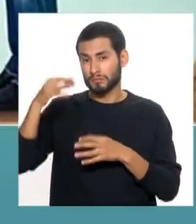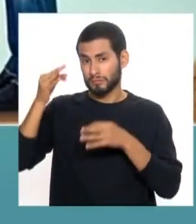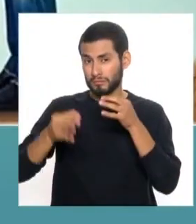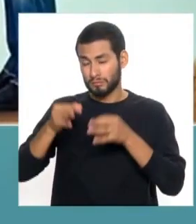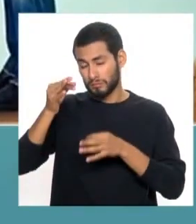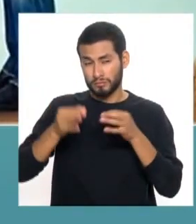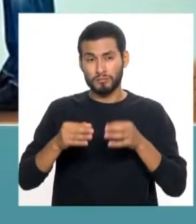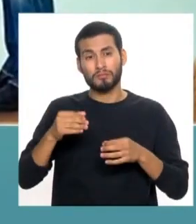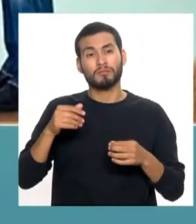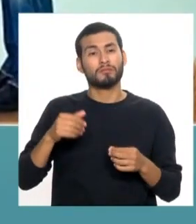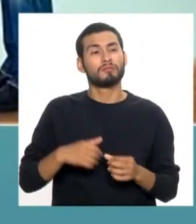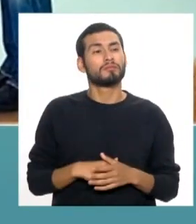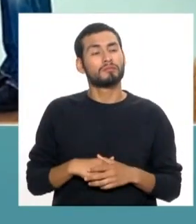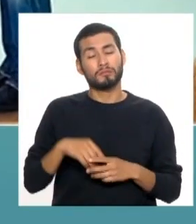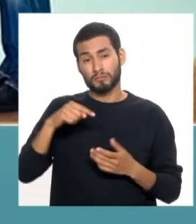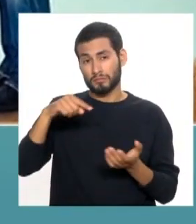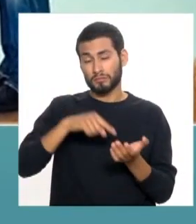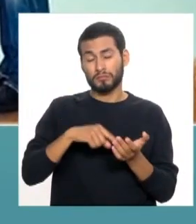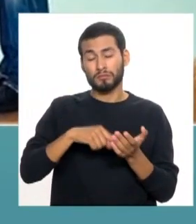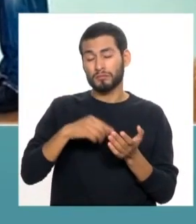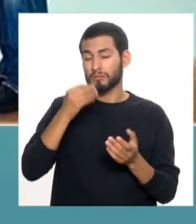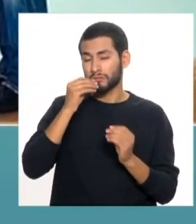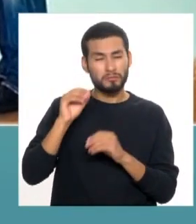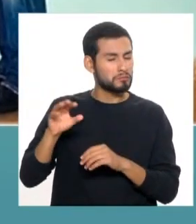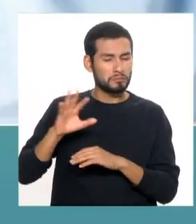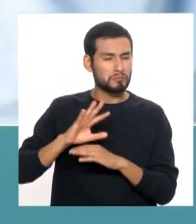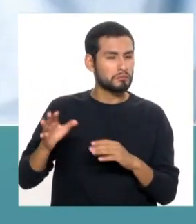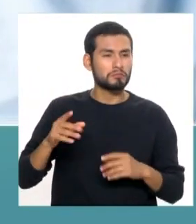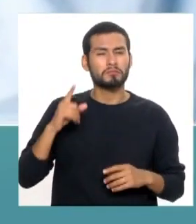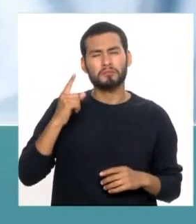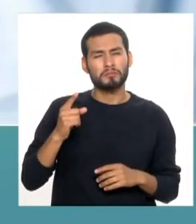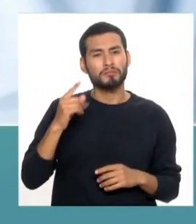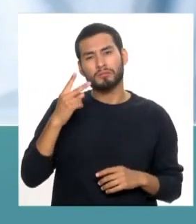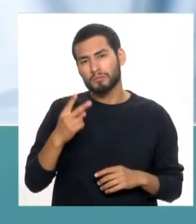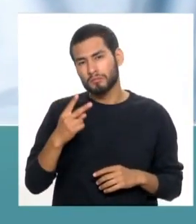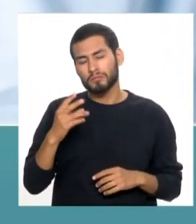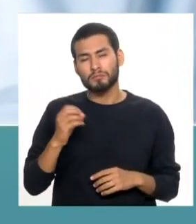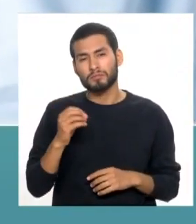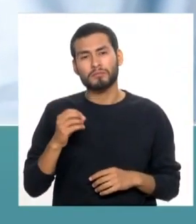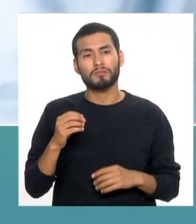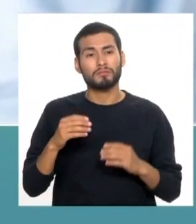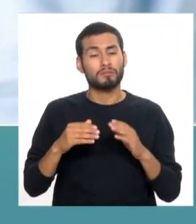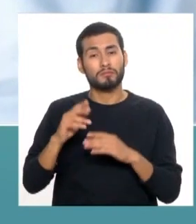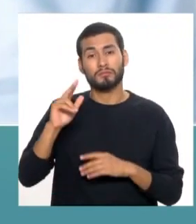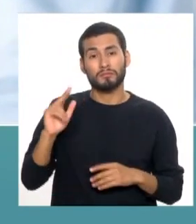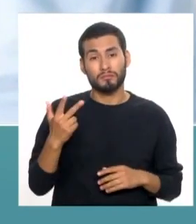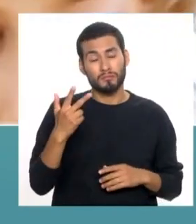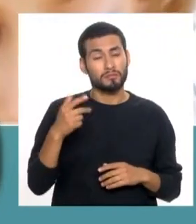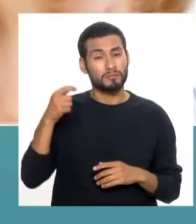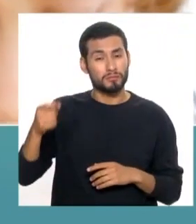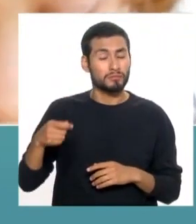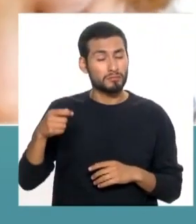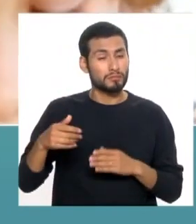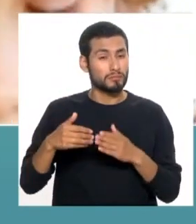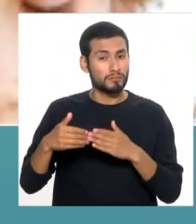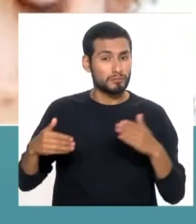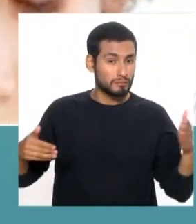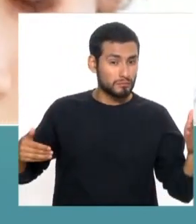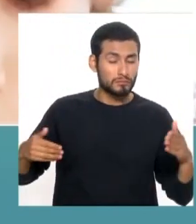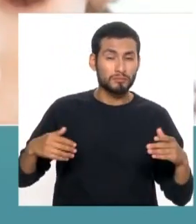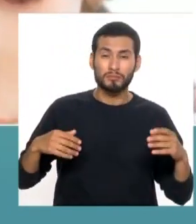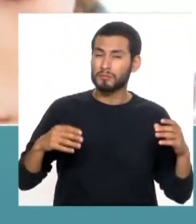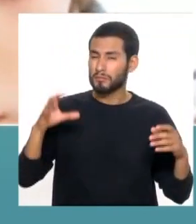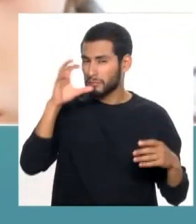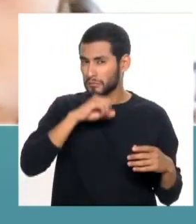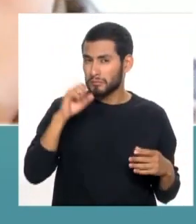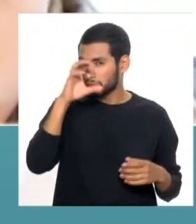Judicial, un deudor alimenticio que tenga ya una, dos, en este caso a partir de la tercera cuota hacia adelante, de manera